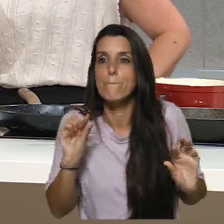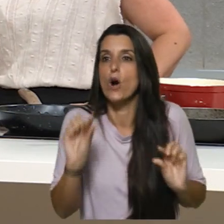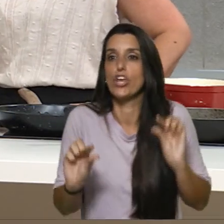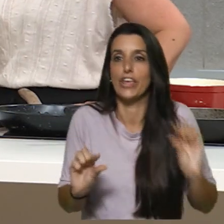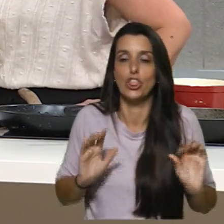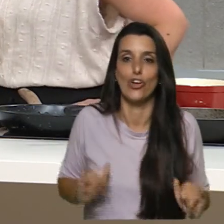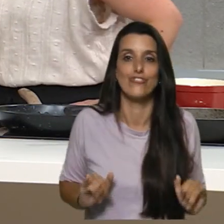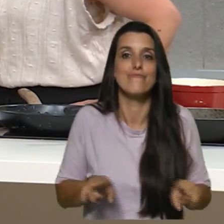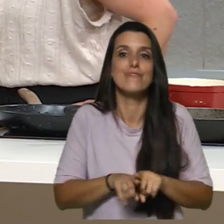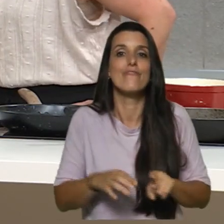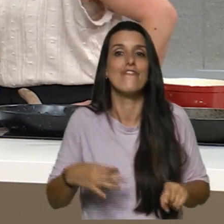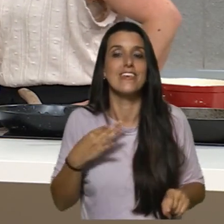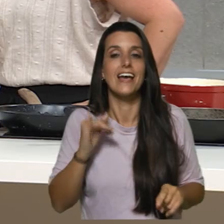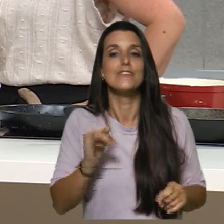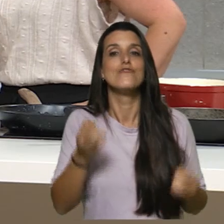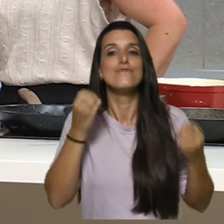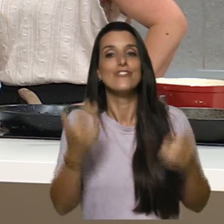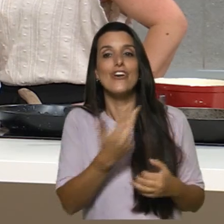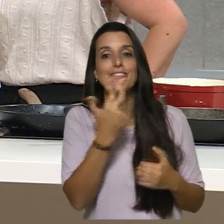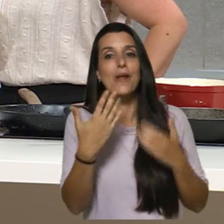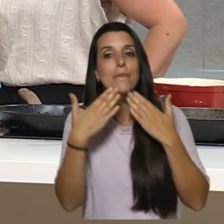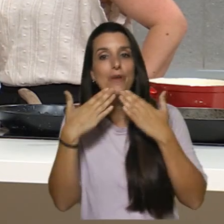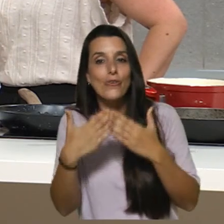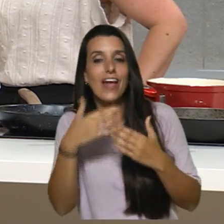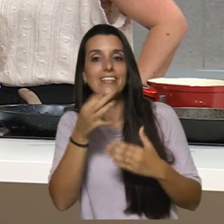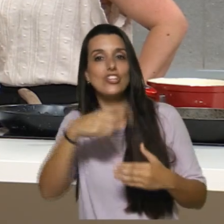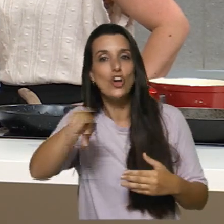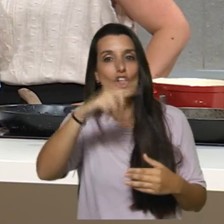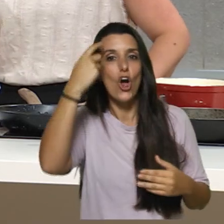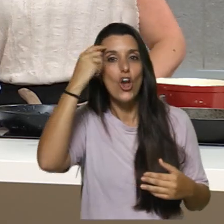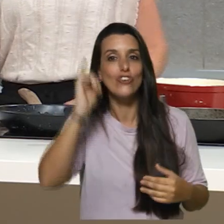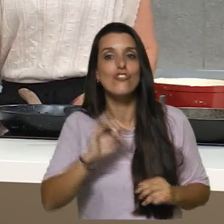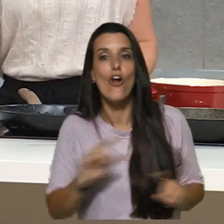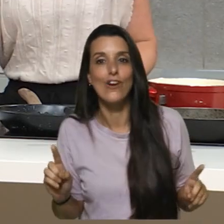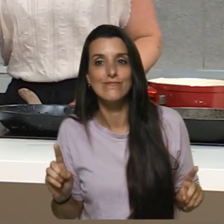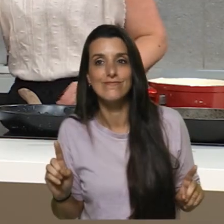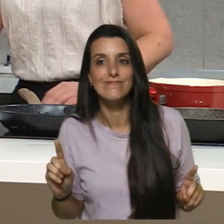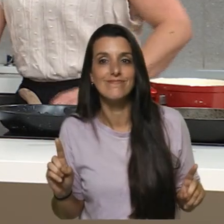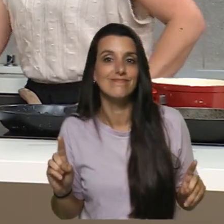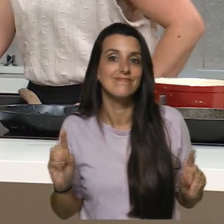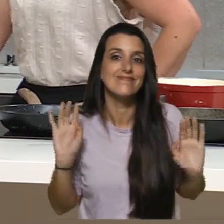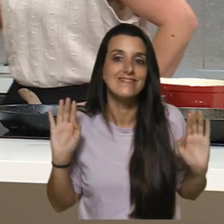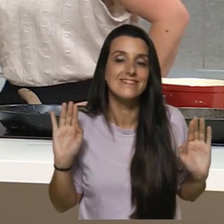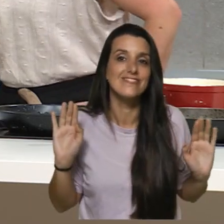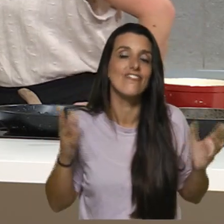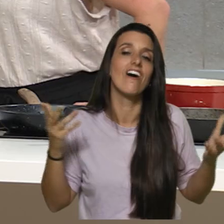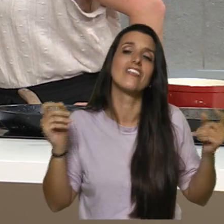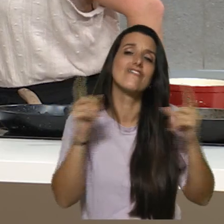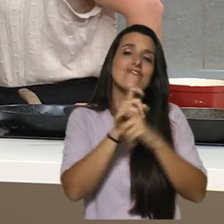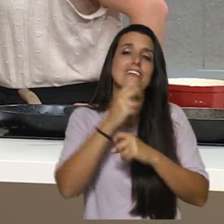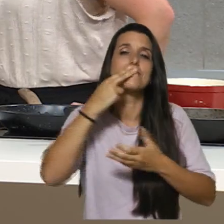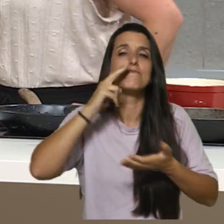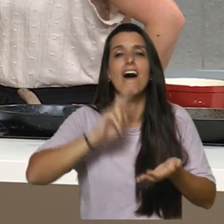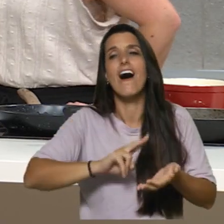equilibrio. La vida misma. Por eso, 3 preguntas para definir si estamos todos locos o no. A ver, cállate, agarrate. Un martes, con lo que cuesta los martes.